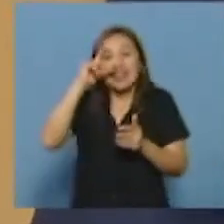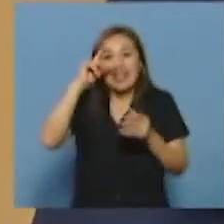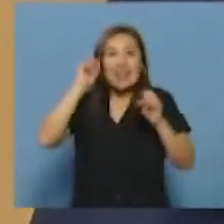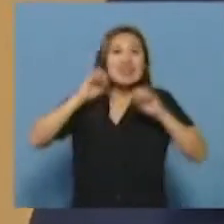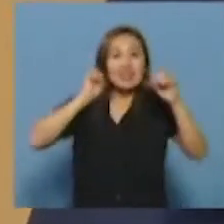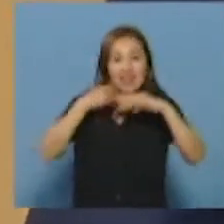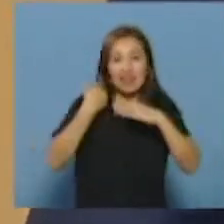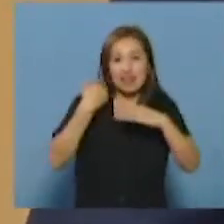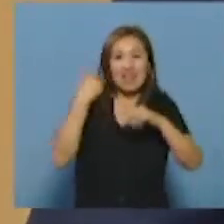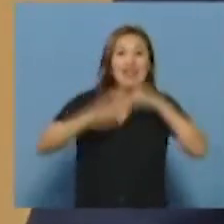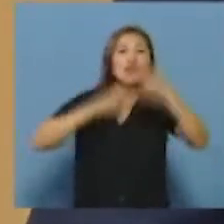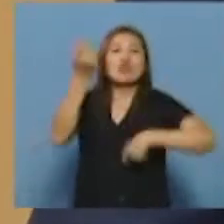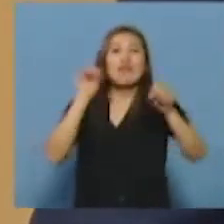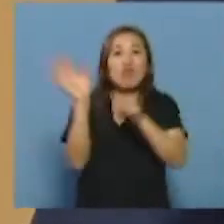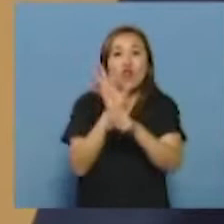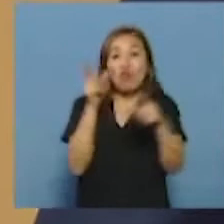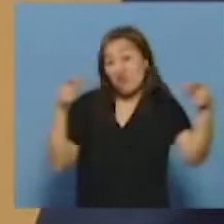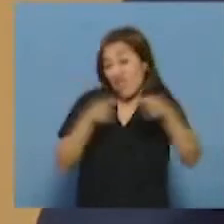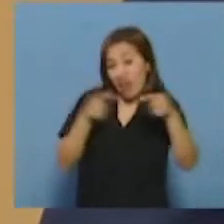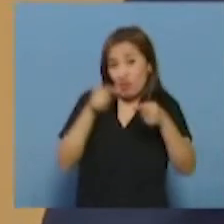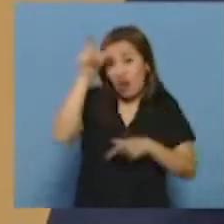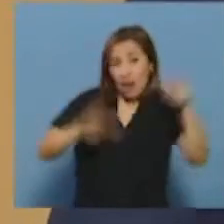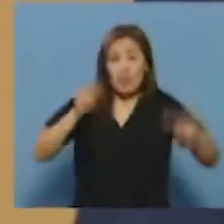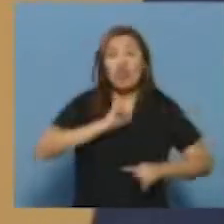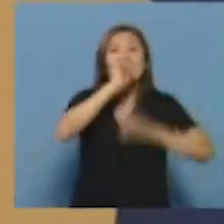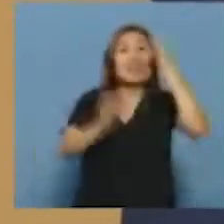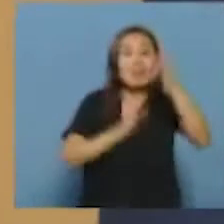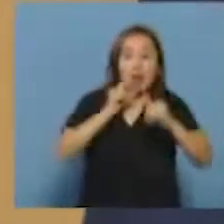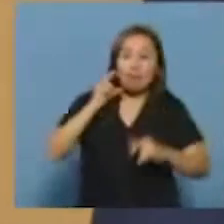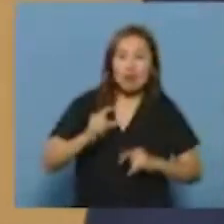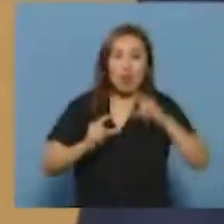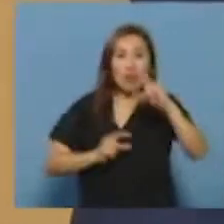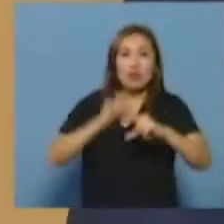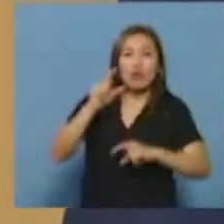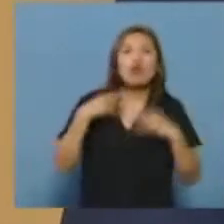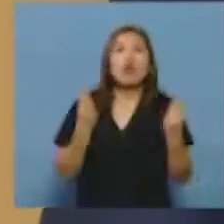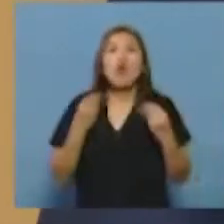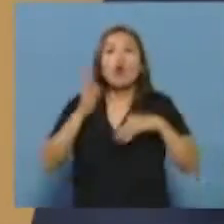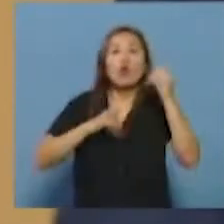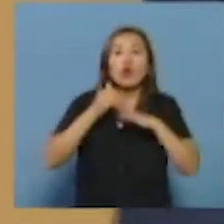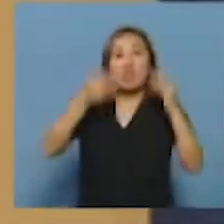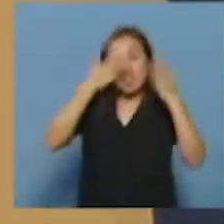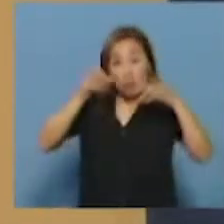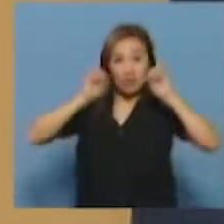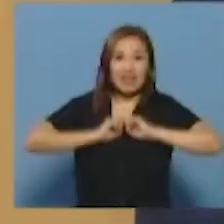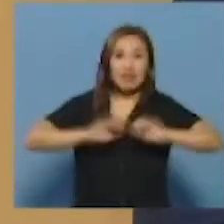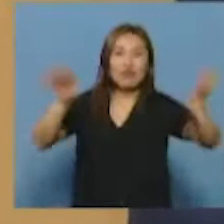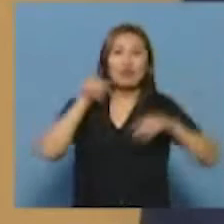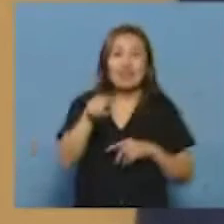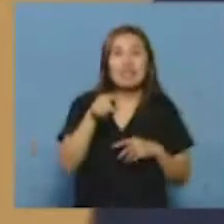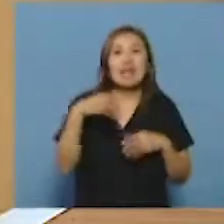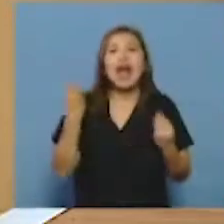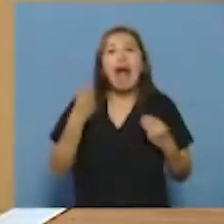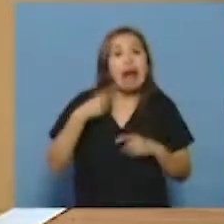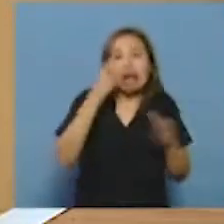audiovisuales. Audiovisuales donde los chicos actúan y explican el paso a paso cómo hacerlo y después repartir ese audiovisual como tutorial a